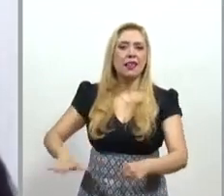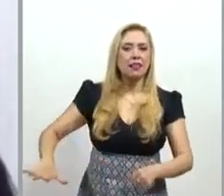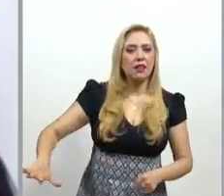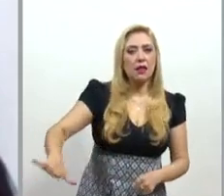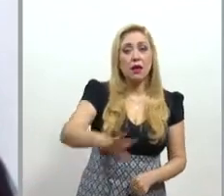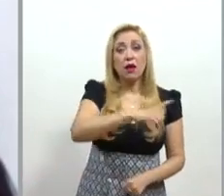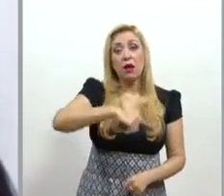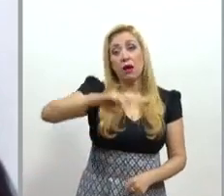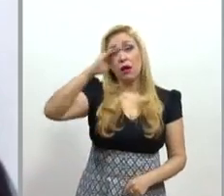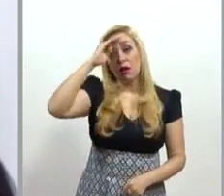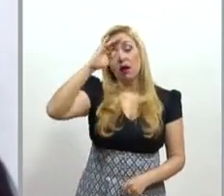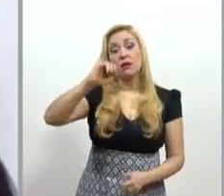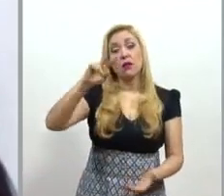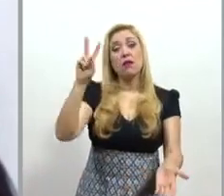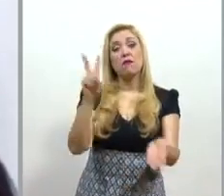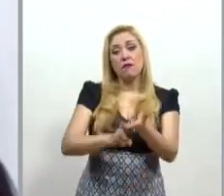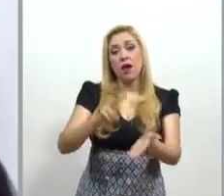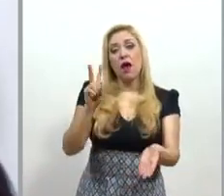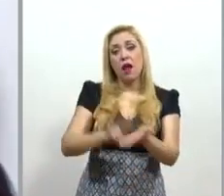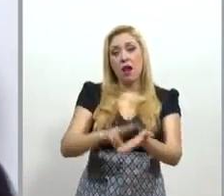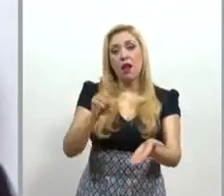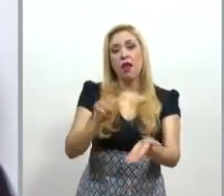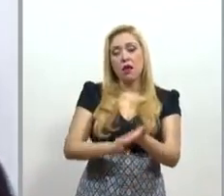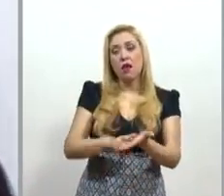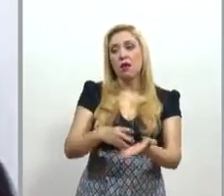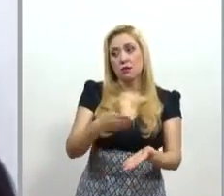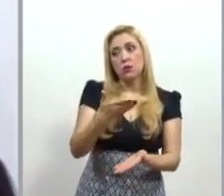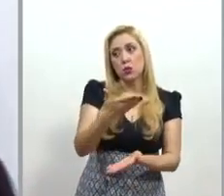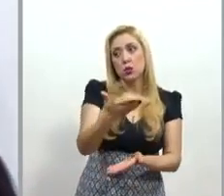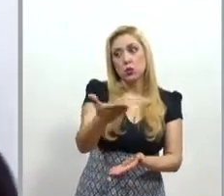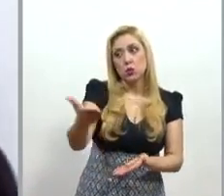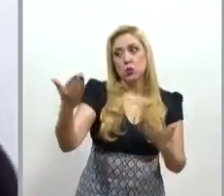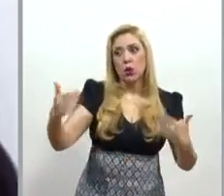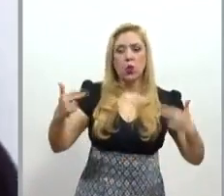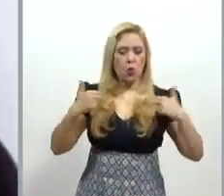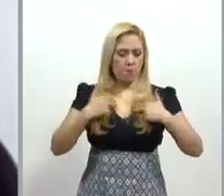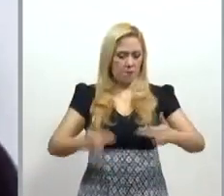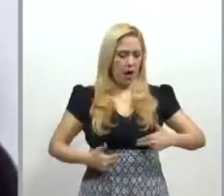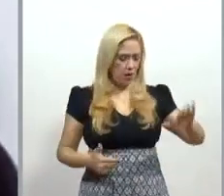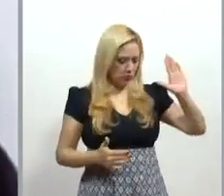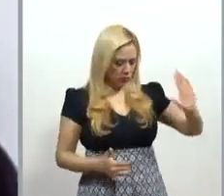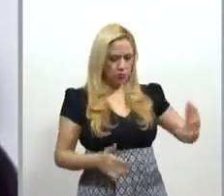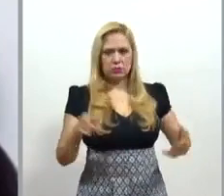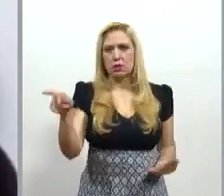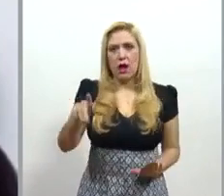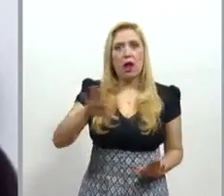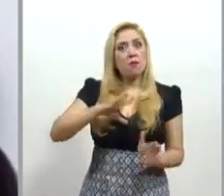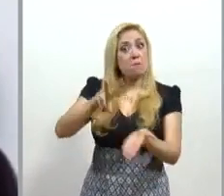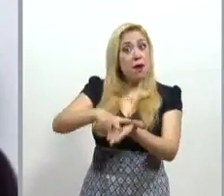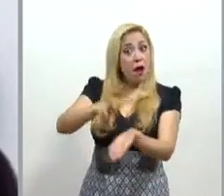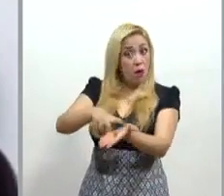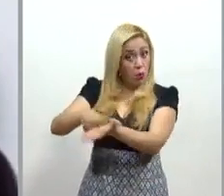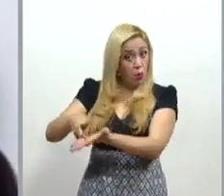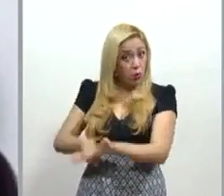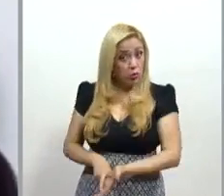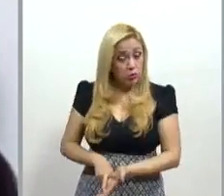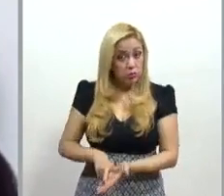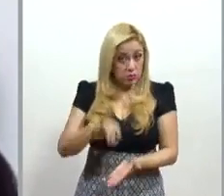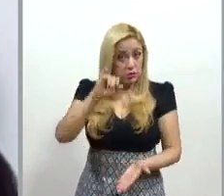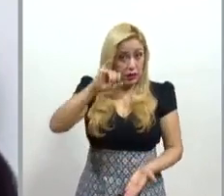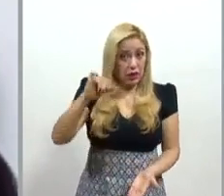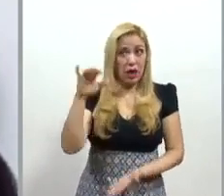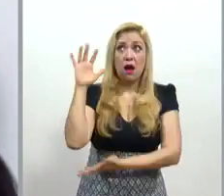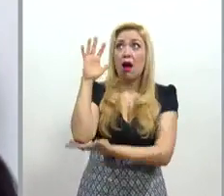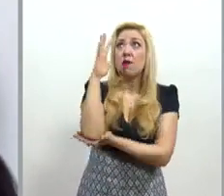valor intrínseco en otros seres que son distintos a los humanos. Y también podemos encontrar otro